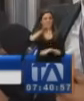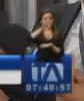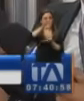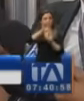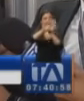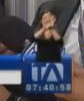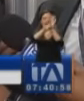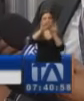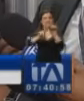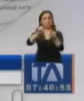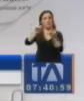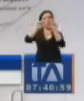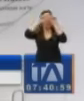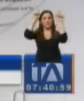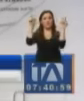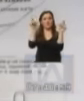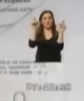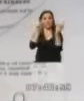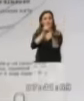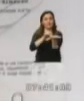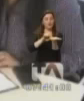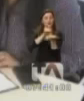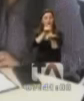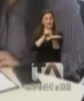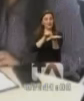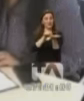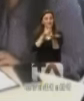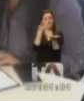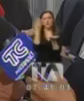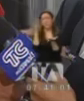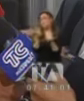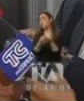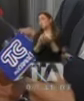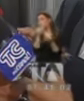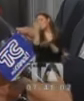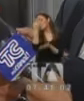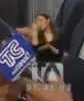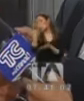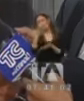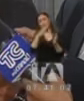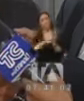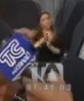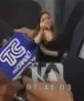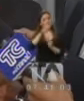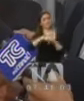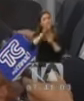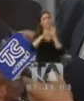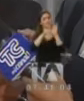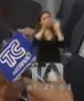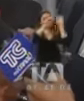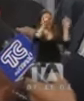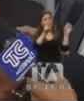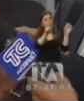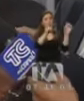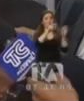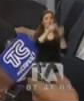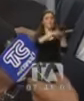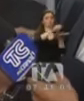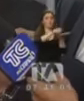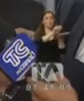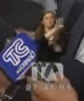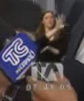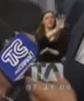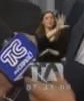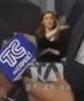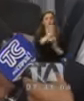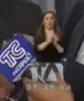representantes legales de algunas empresas. Y los contratos serían por decenas. Preliminarmente con una empresa tenemos 85 contratos,